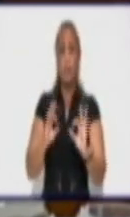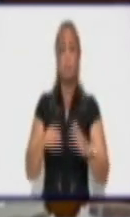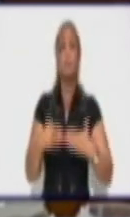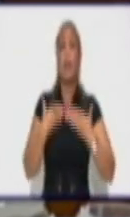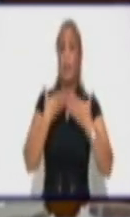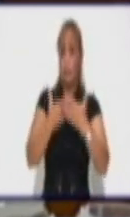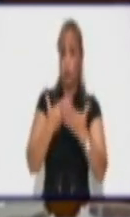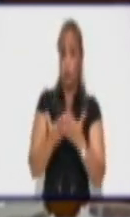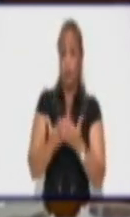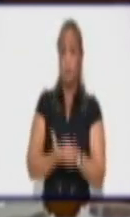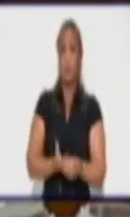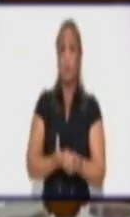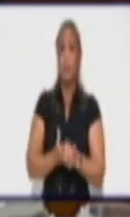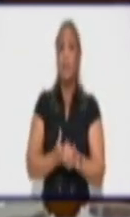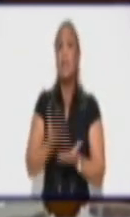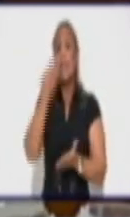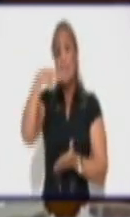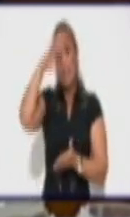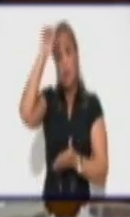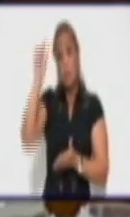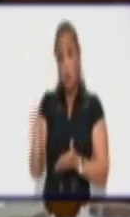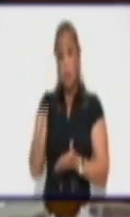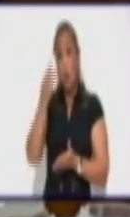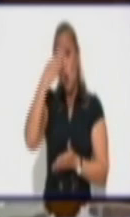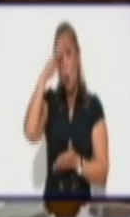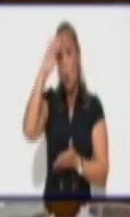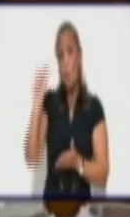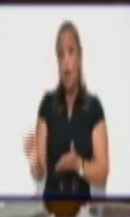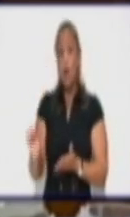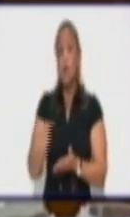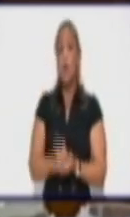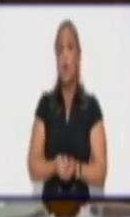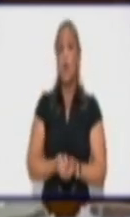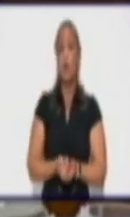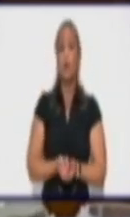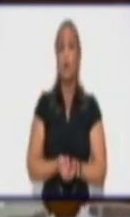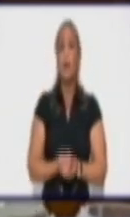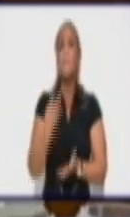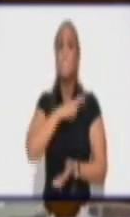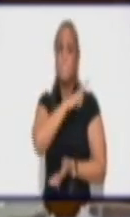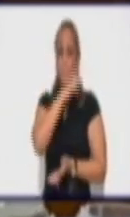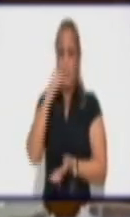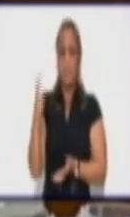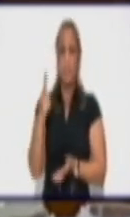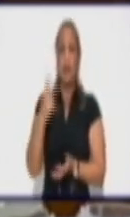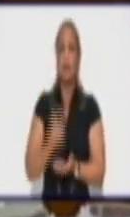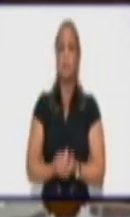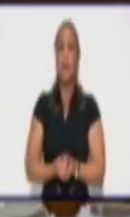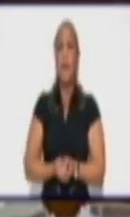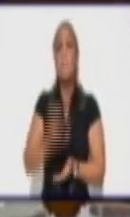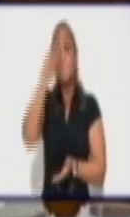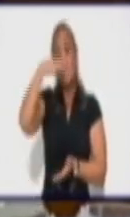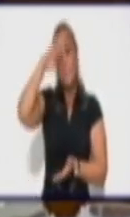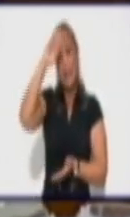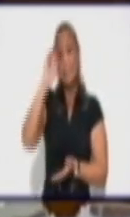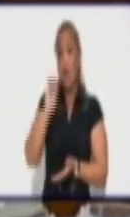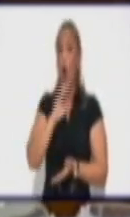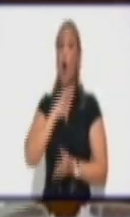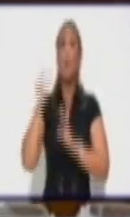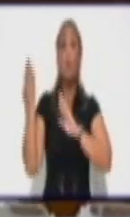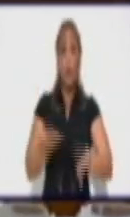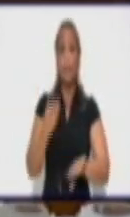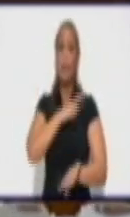que el pueblo cubano como sentención nuestro comandante en jefe vencerá por tanto patria o muerte venceremos